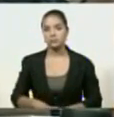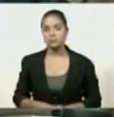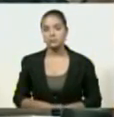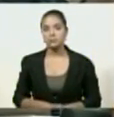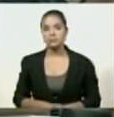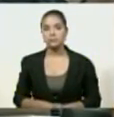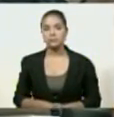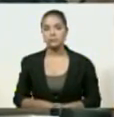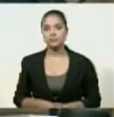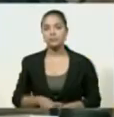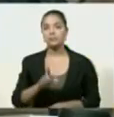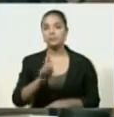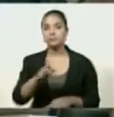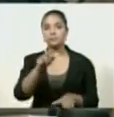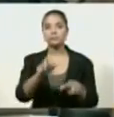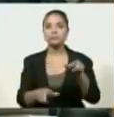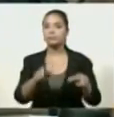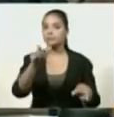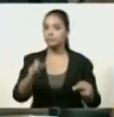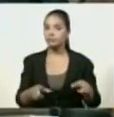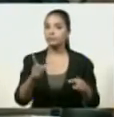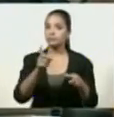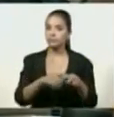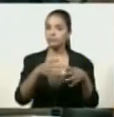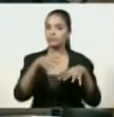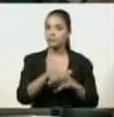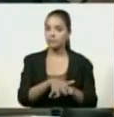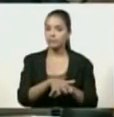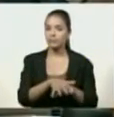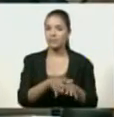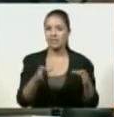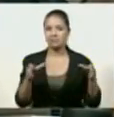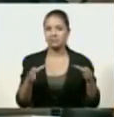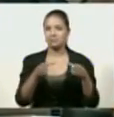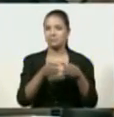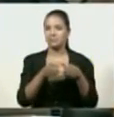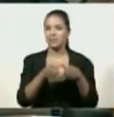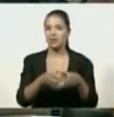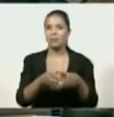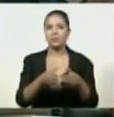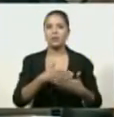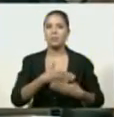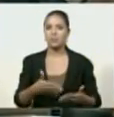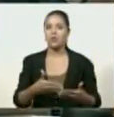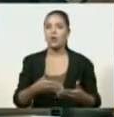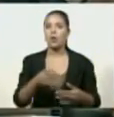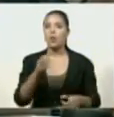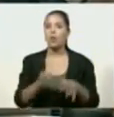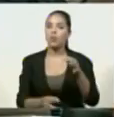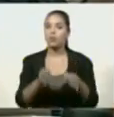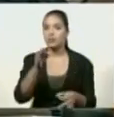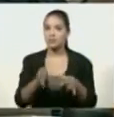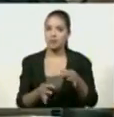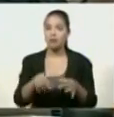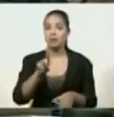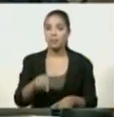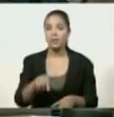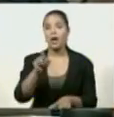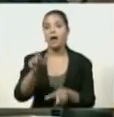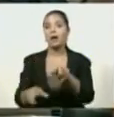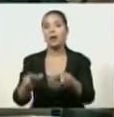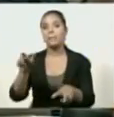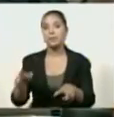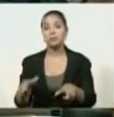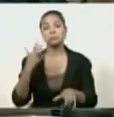a los ciudadanos y ciudadanas integrantes del IRRITO, Comité de Postulaciones Judiciales, y a los ciudadanos y ciudadanas que